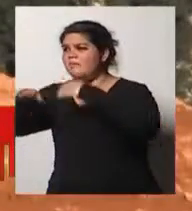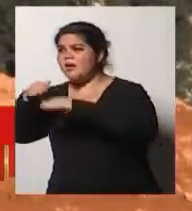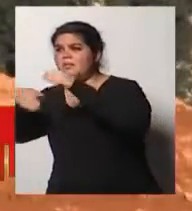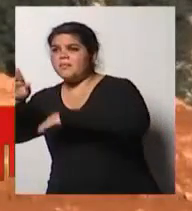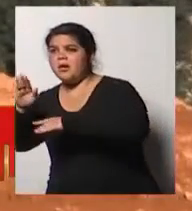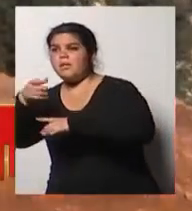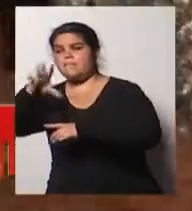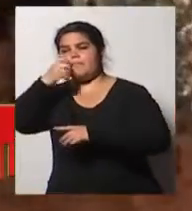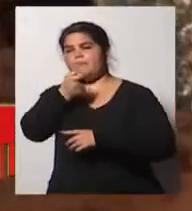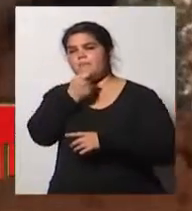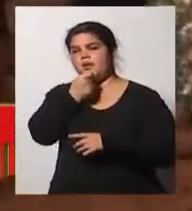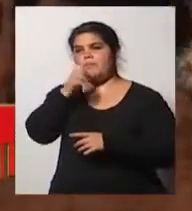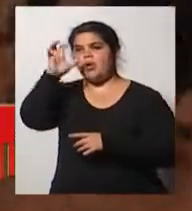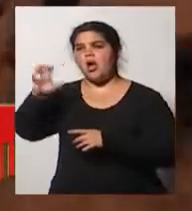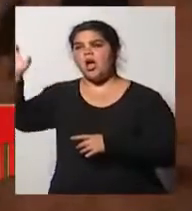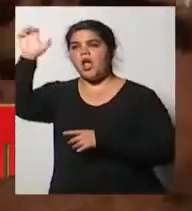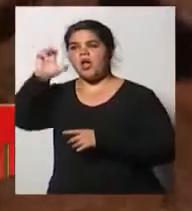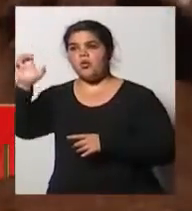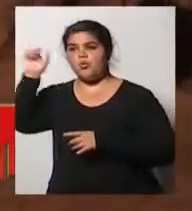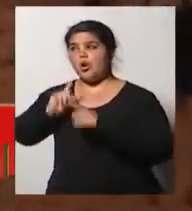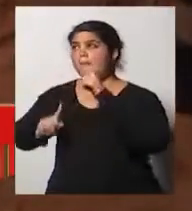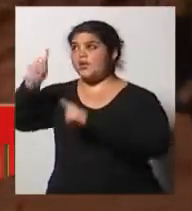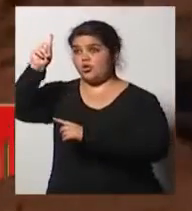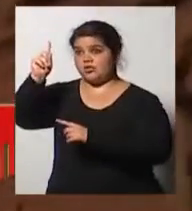del norte de Europa, Finlandia, Suecia, Dinamarca,